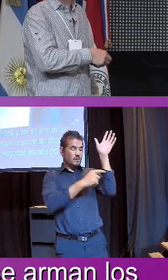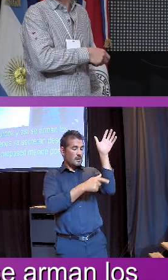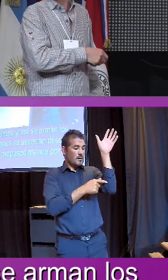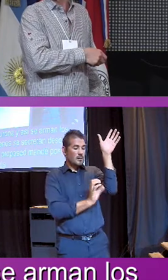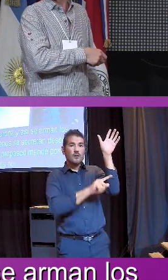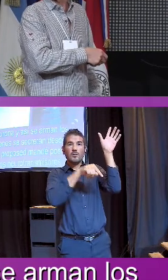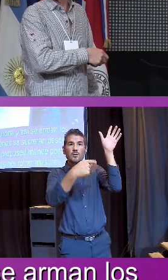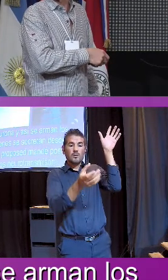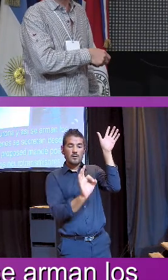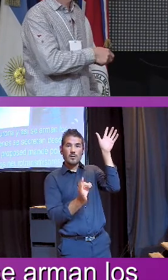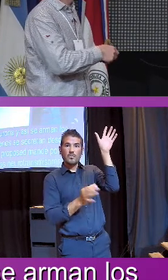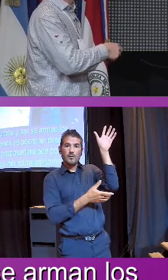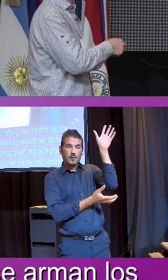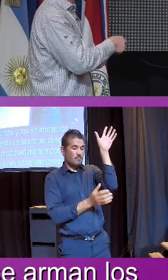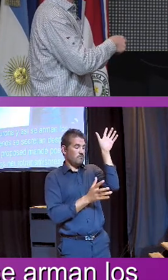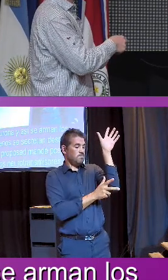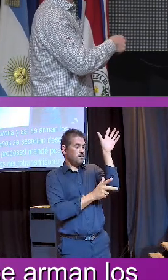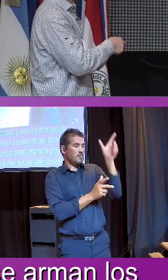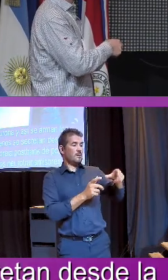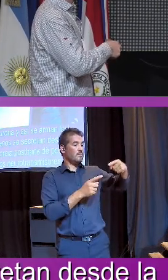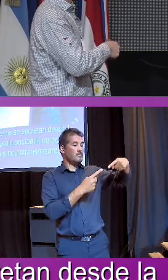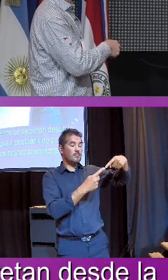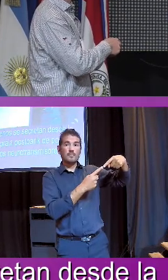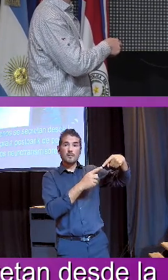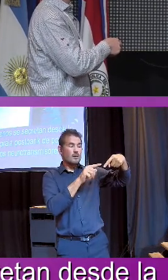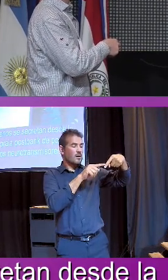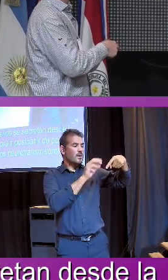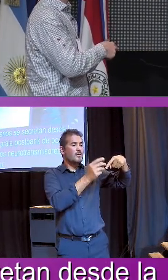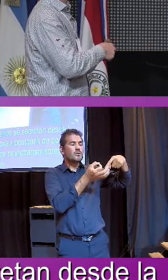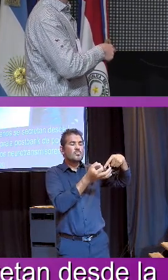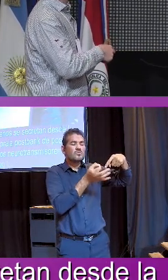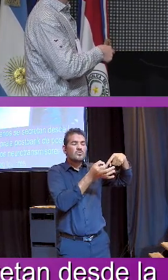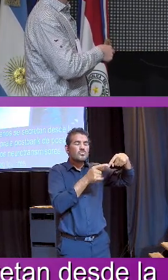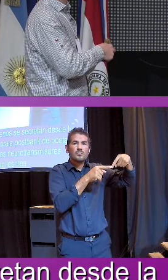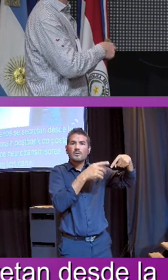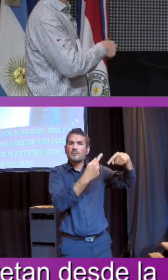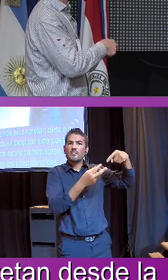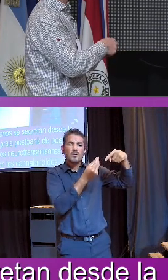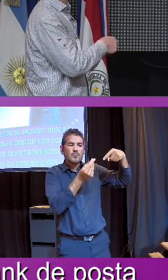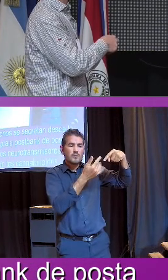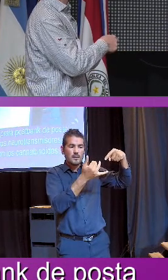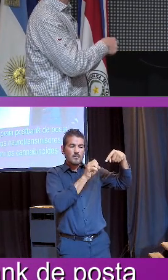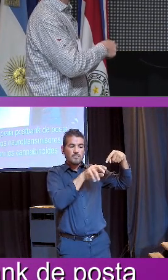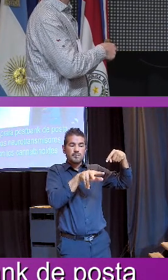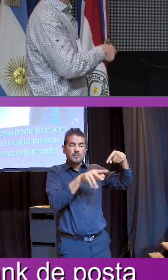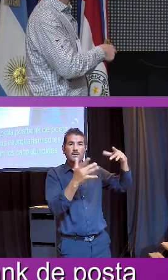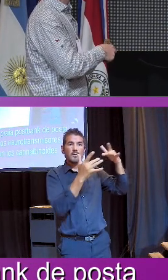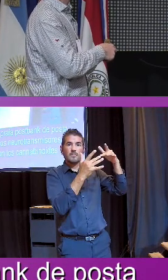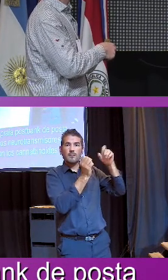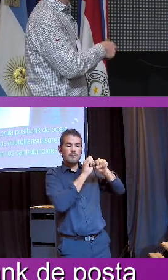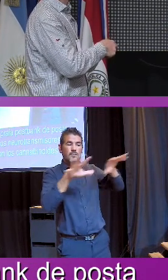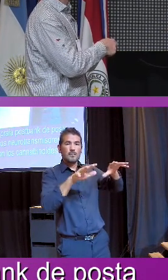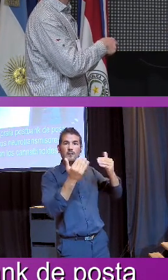otros neurotransmisores. Pero lo que les quería decir es, estos son los 3 cannabinoides endógenos, ¿sí? Está